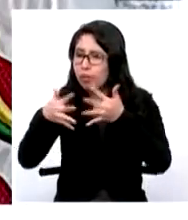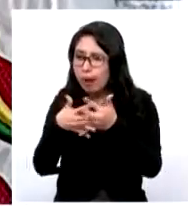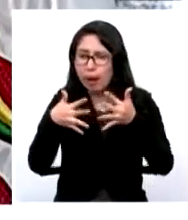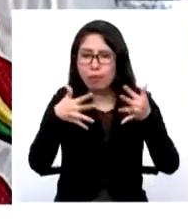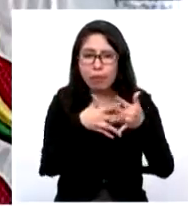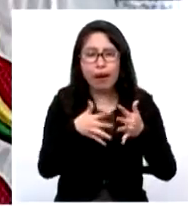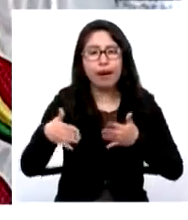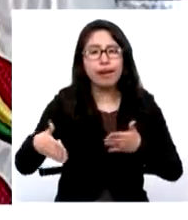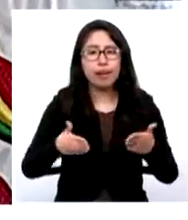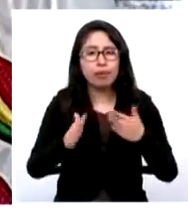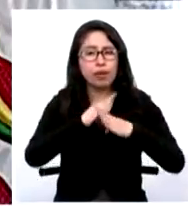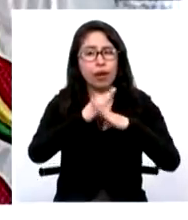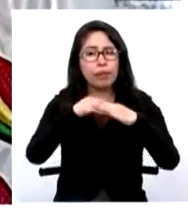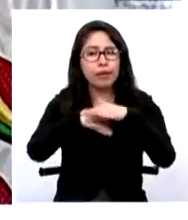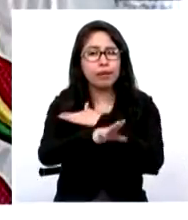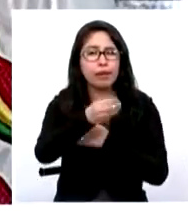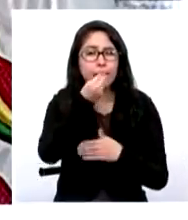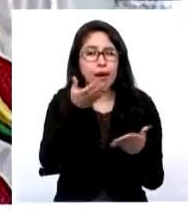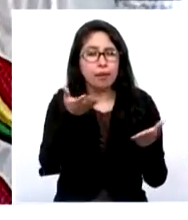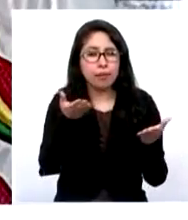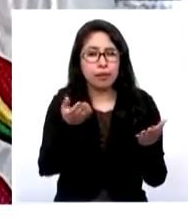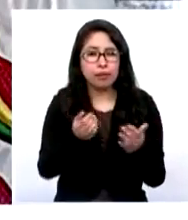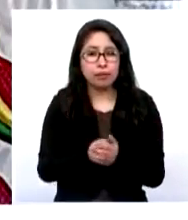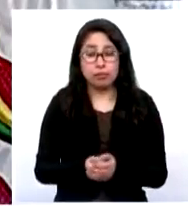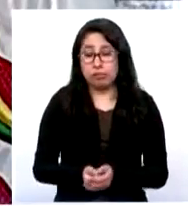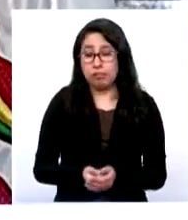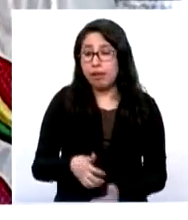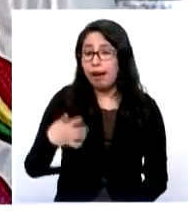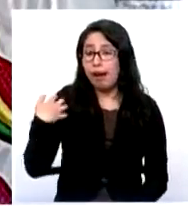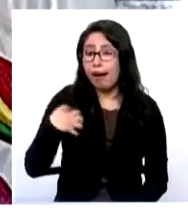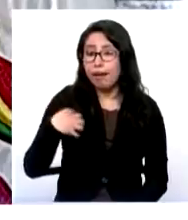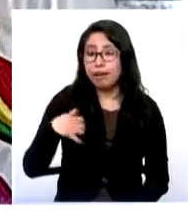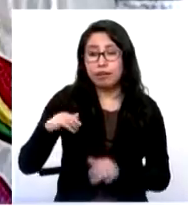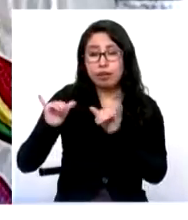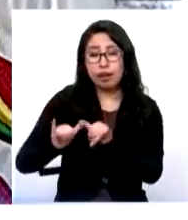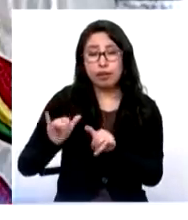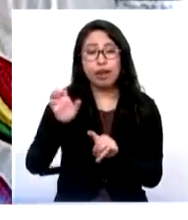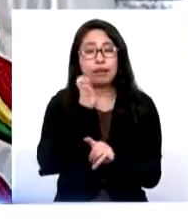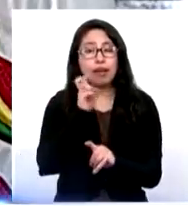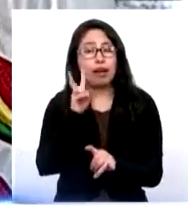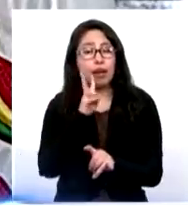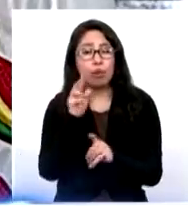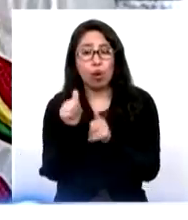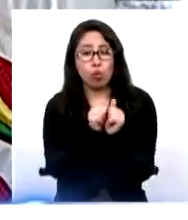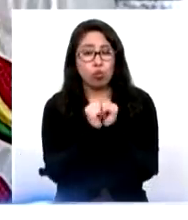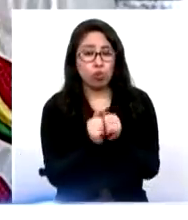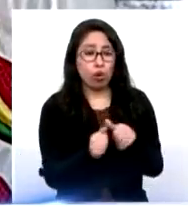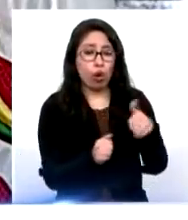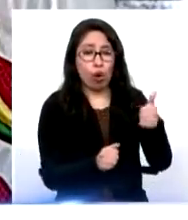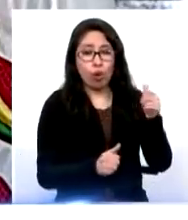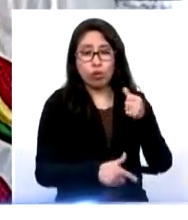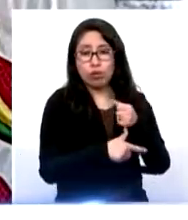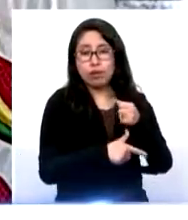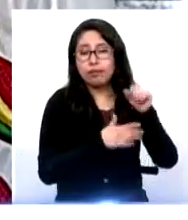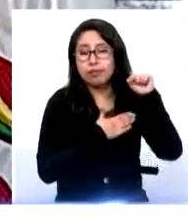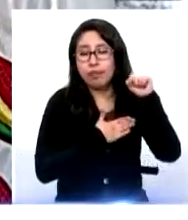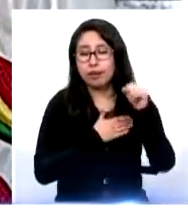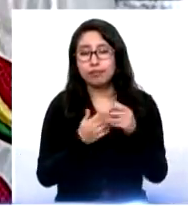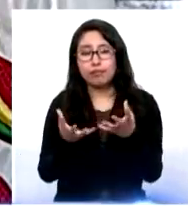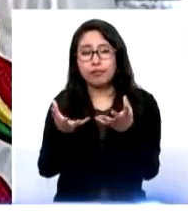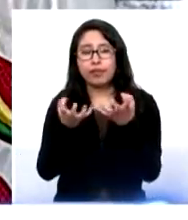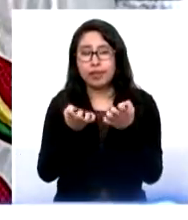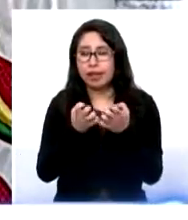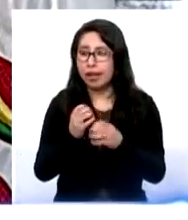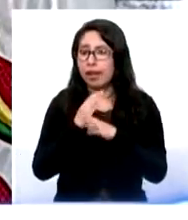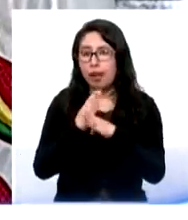bolivianos? ¿Y que ahora desde la Argentina, conjuntamente con otros dirigentes del MAS, quieren quitarle